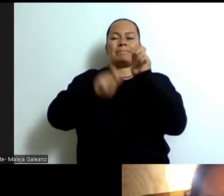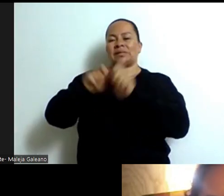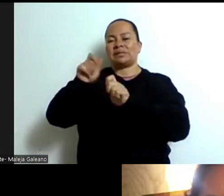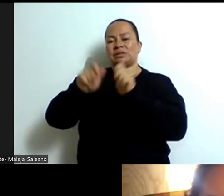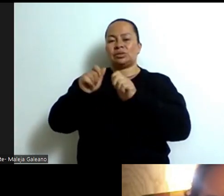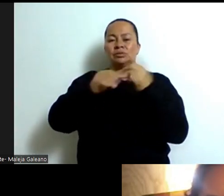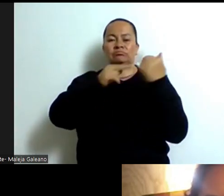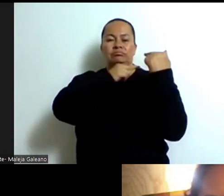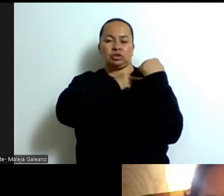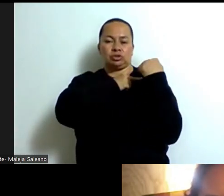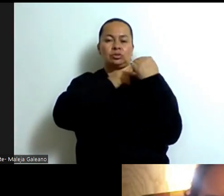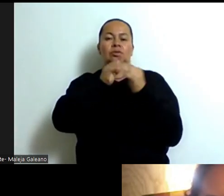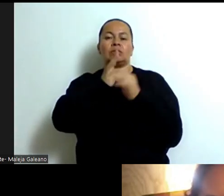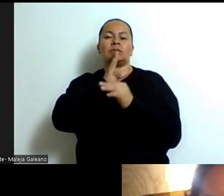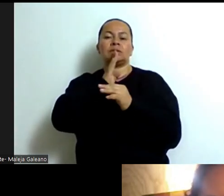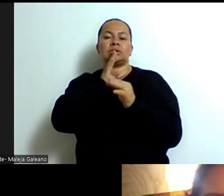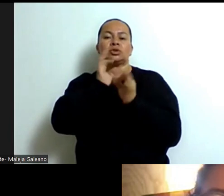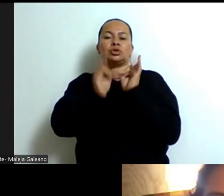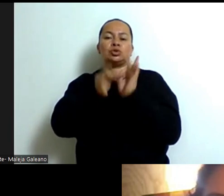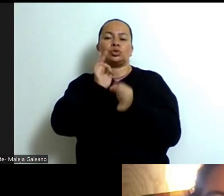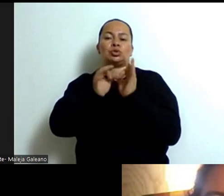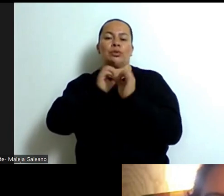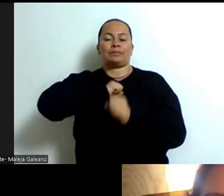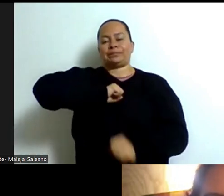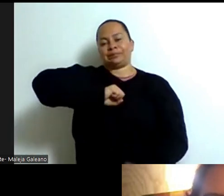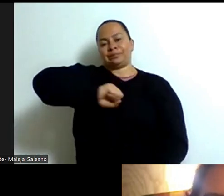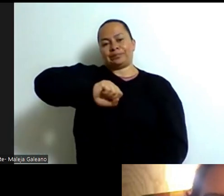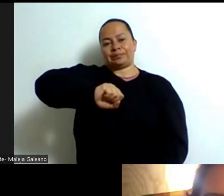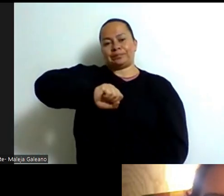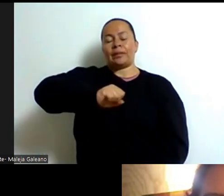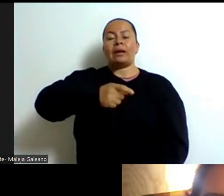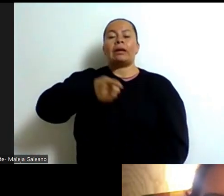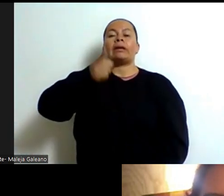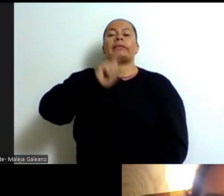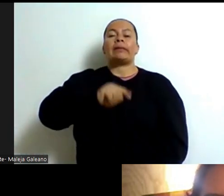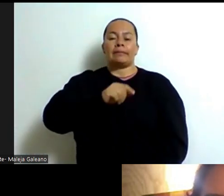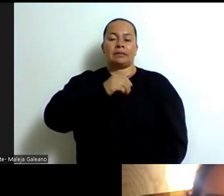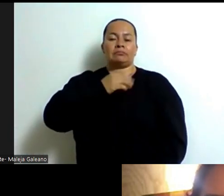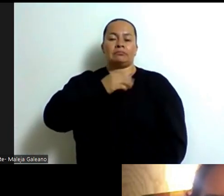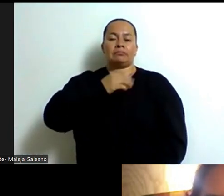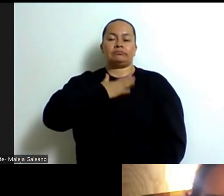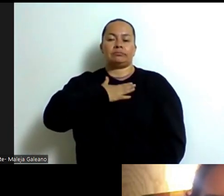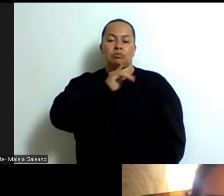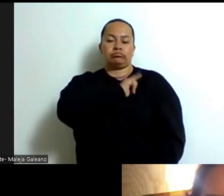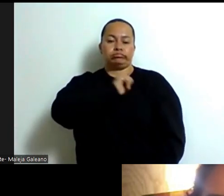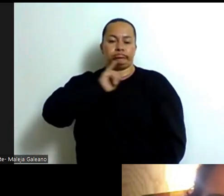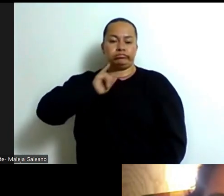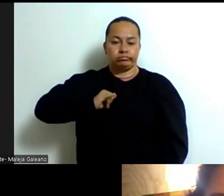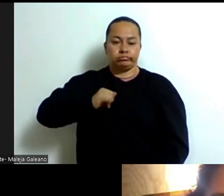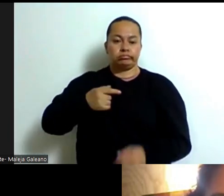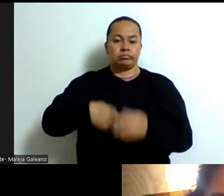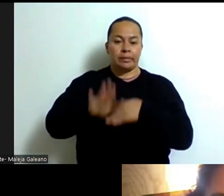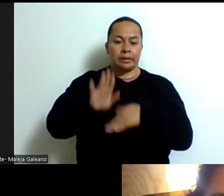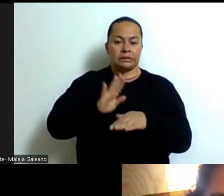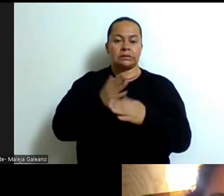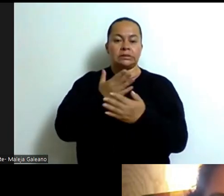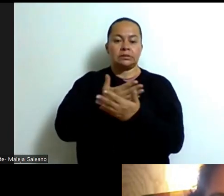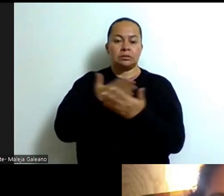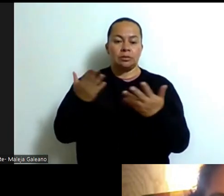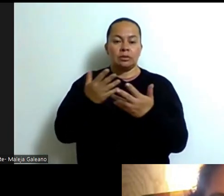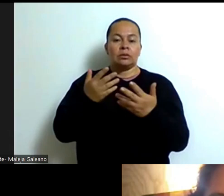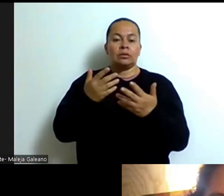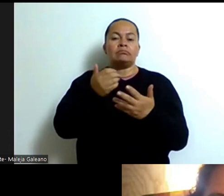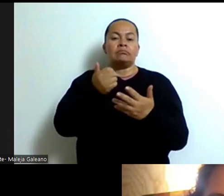sujeta de derechos y que dentro de esos derechos pues está subida independiente su autonomía Igualmente en el artículo